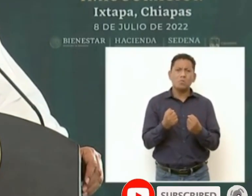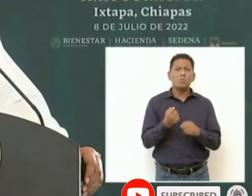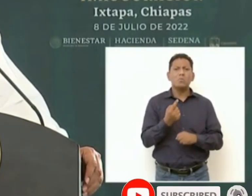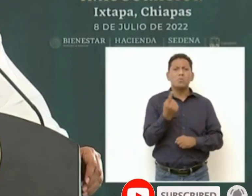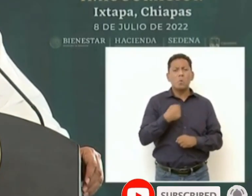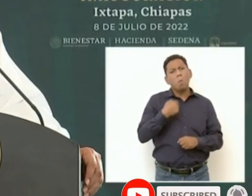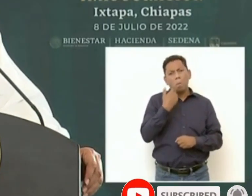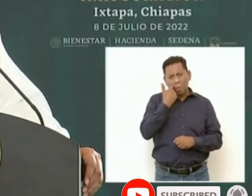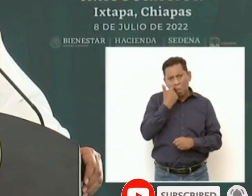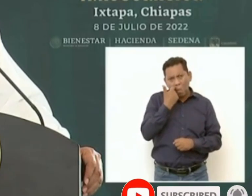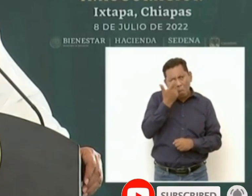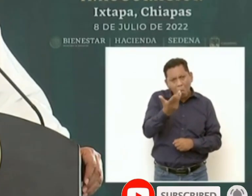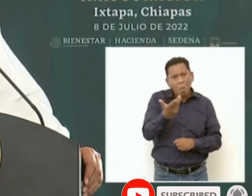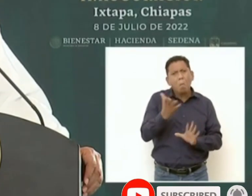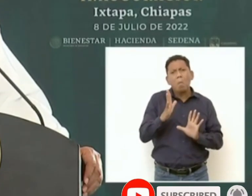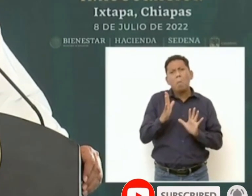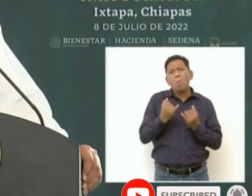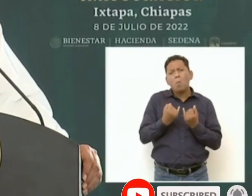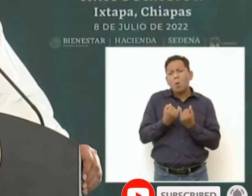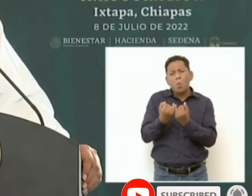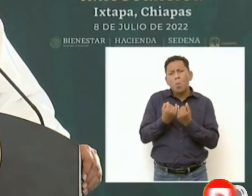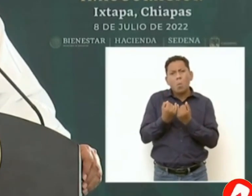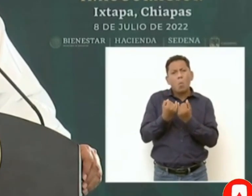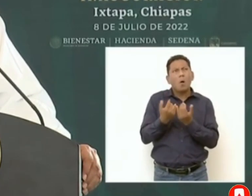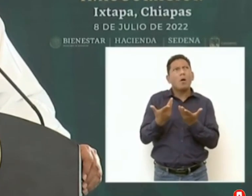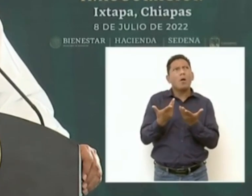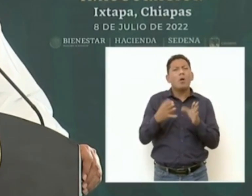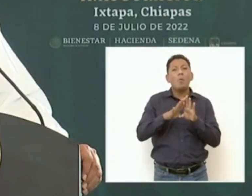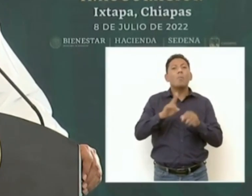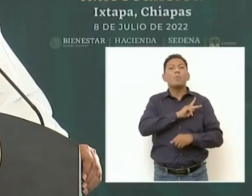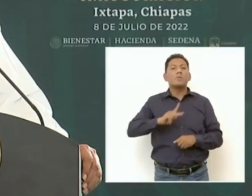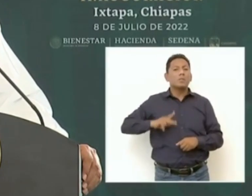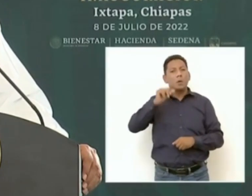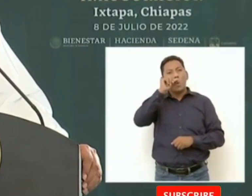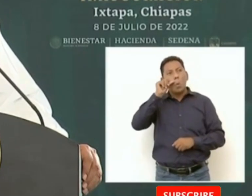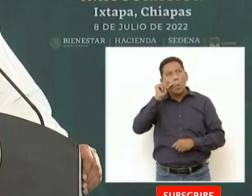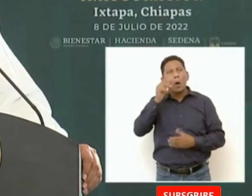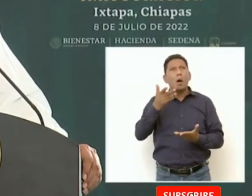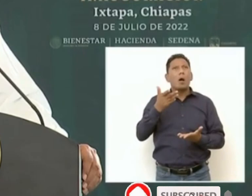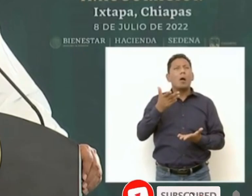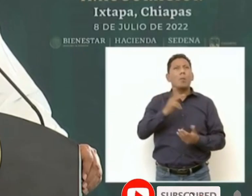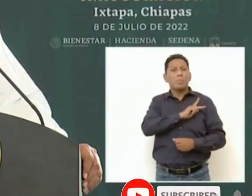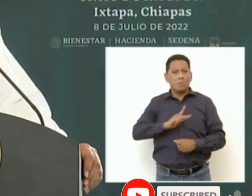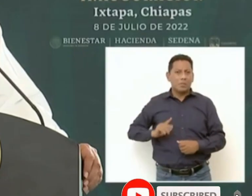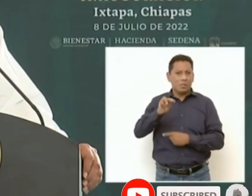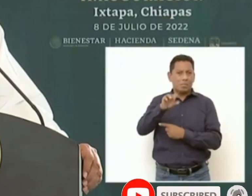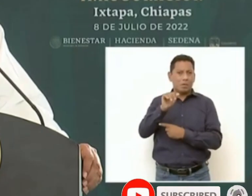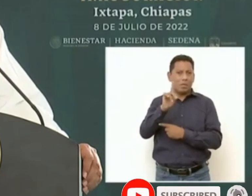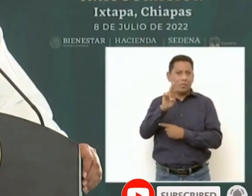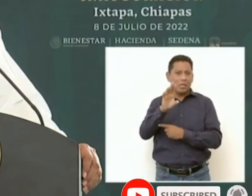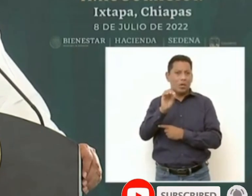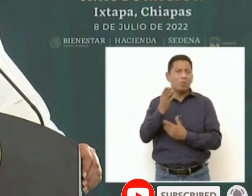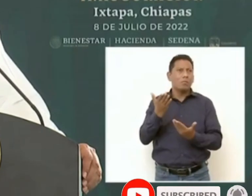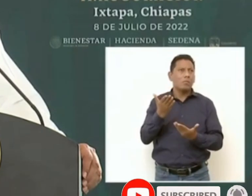que quería yo ser como el presidente Juárez, como el presidente Madero, como el presidente